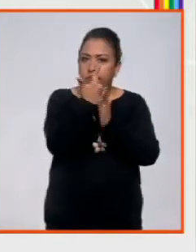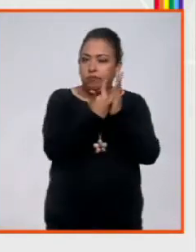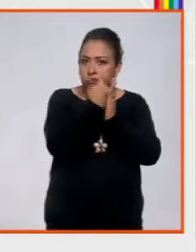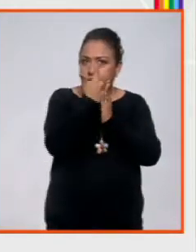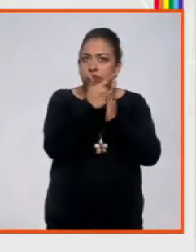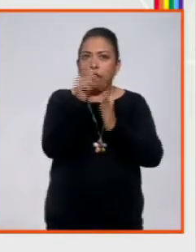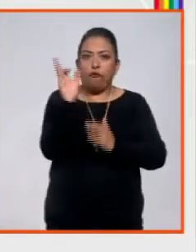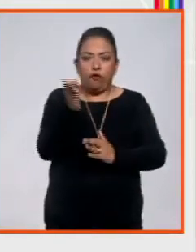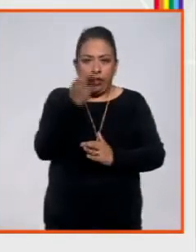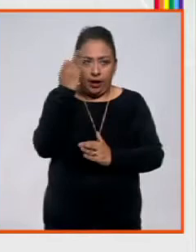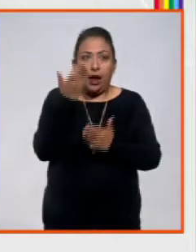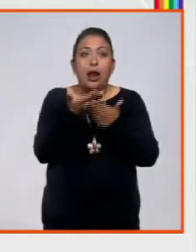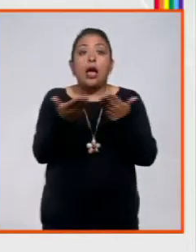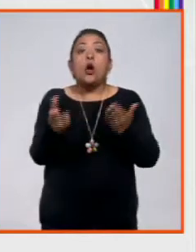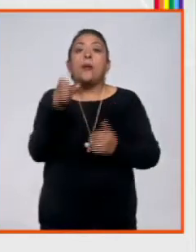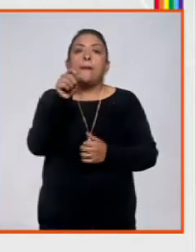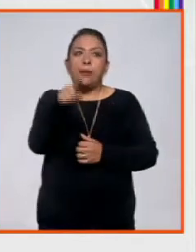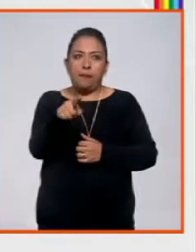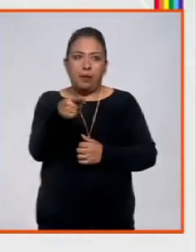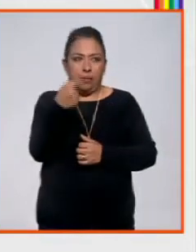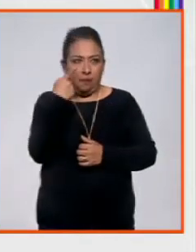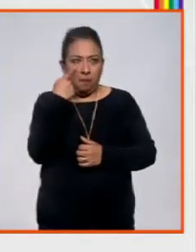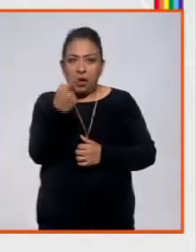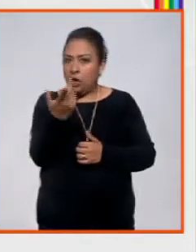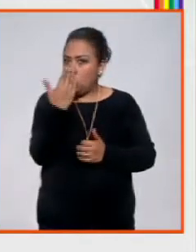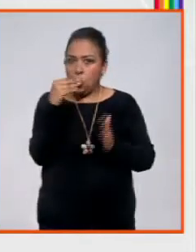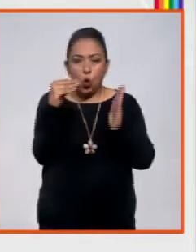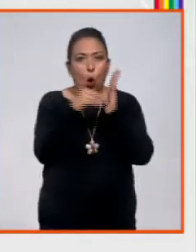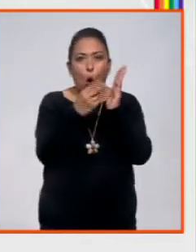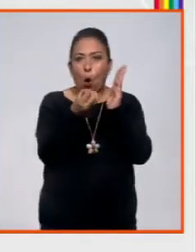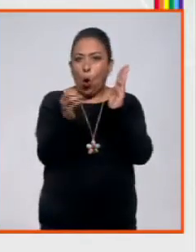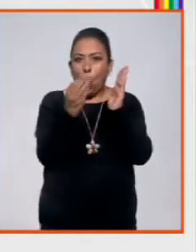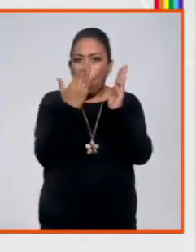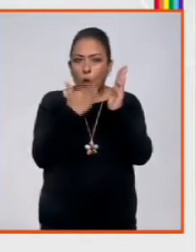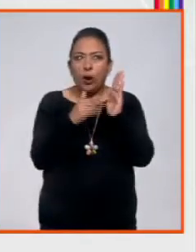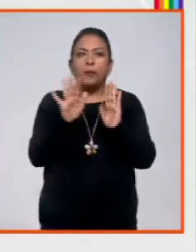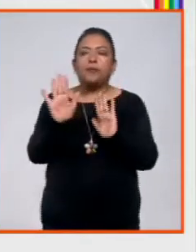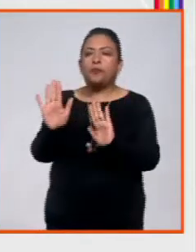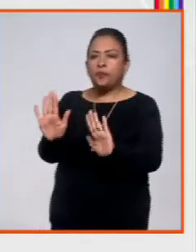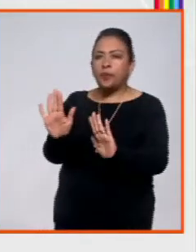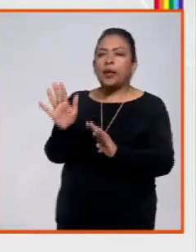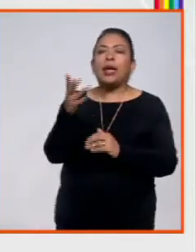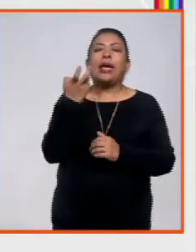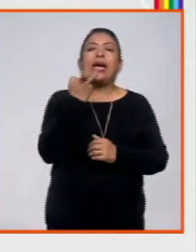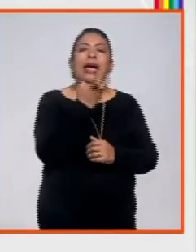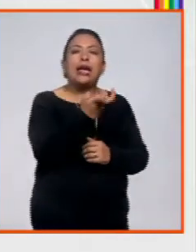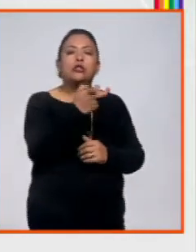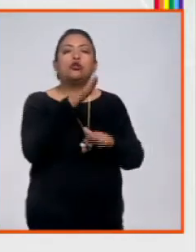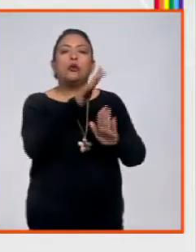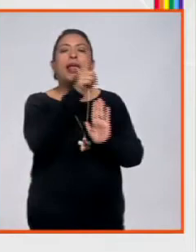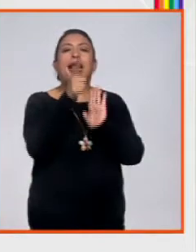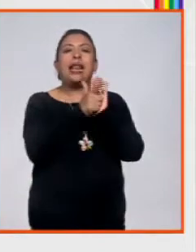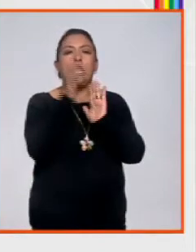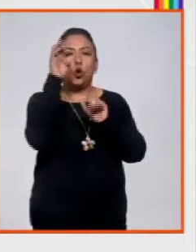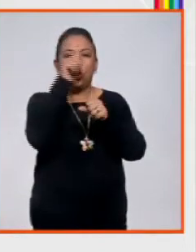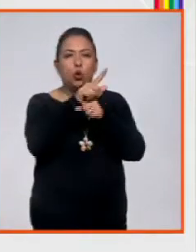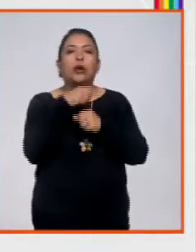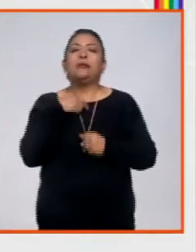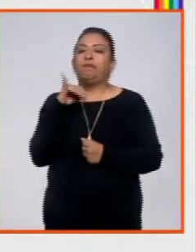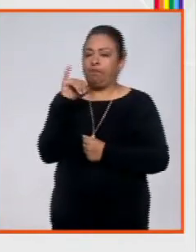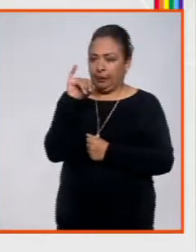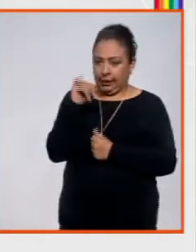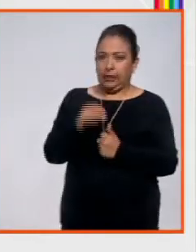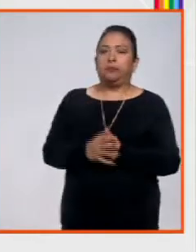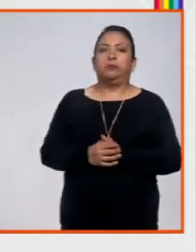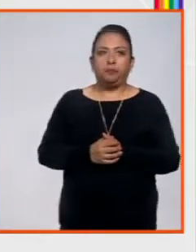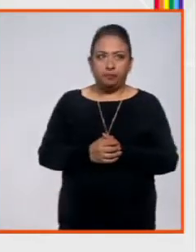porque ahora también si se ponen a ver tampoco está en los presupuestos de alguna manera eso tiene que ver también con una ley de cultura sí